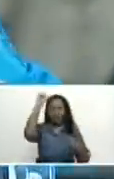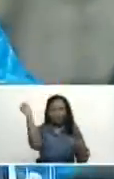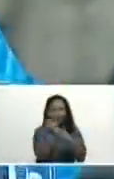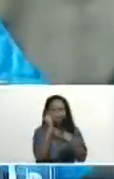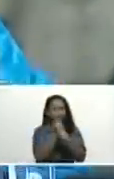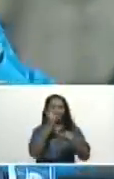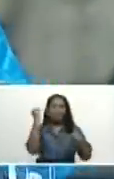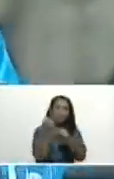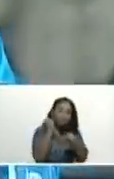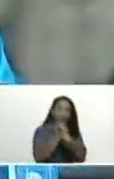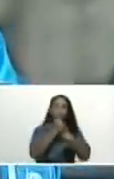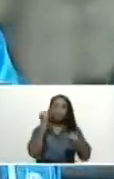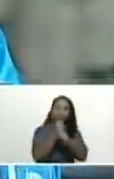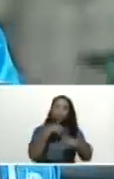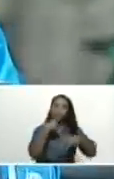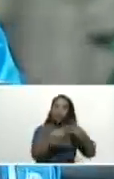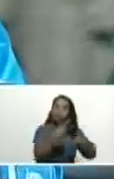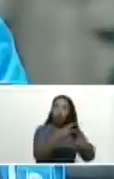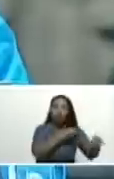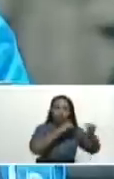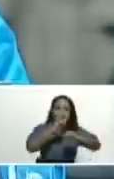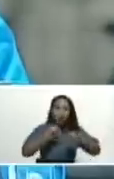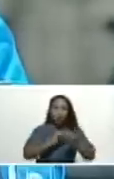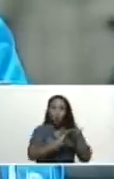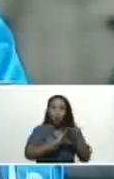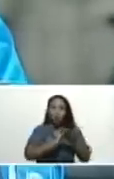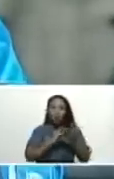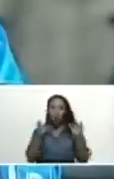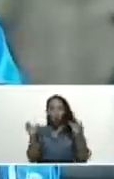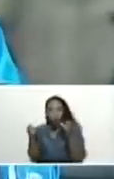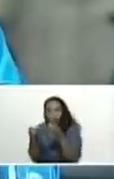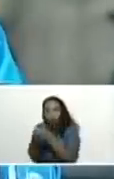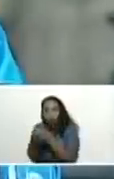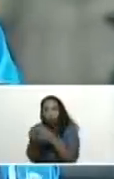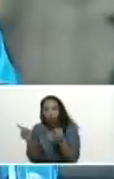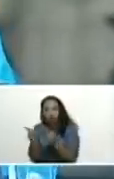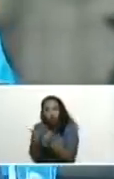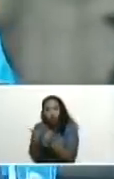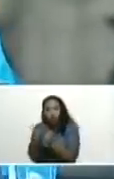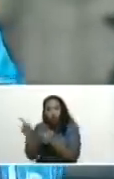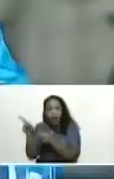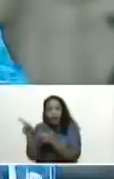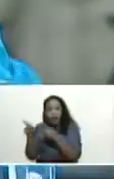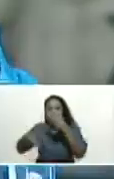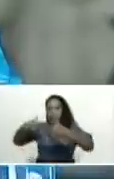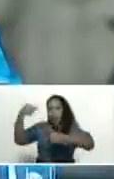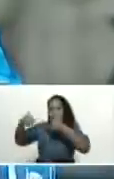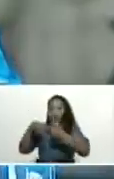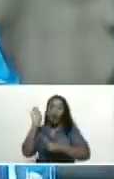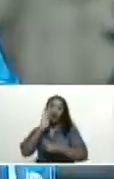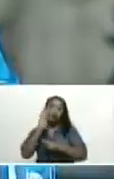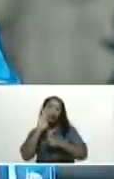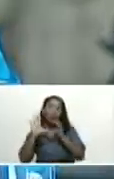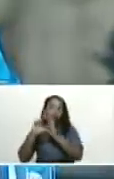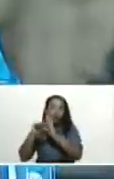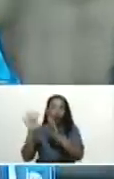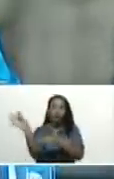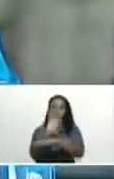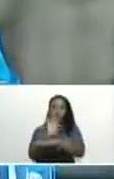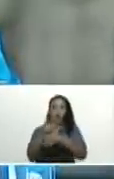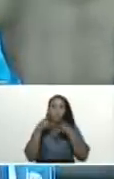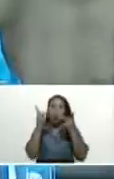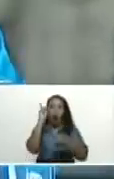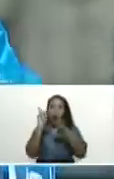a bregar, a trabajar, a producir, y las minorías de mafiosos, corruptos, funcionarios públicos,